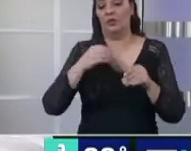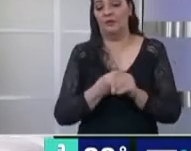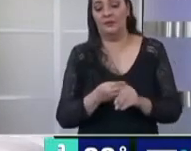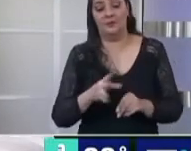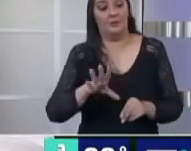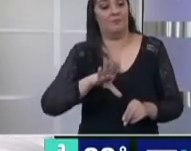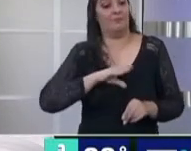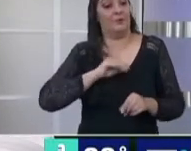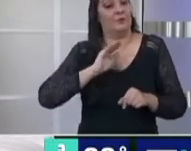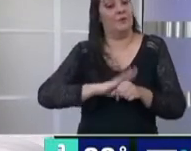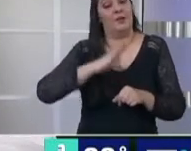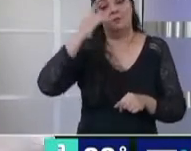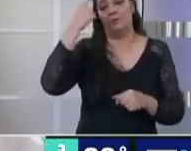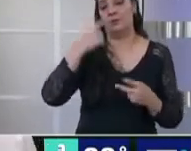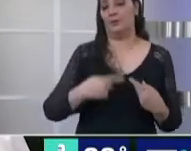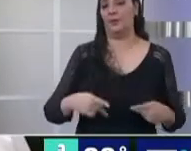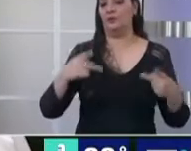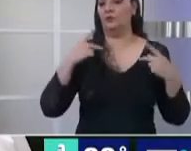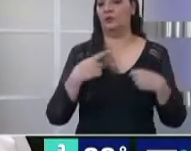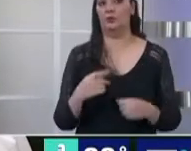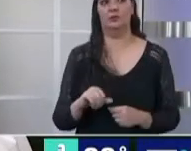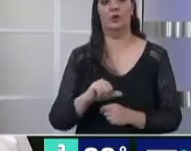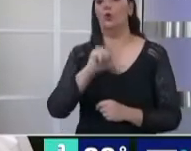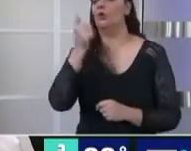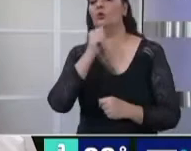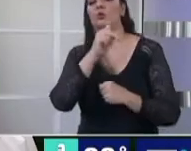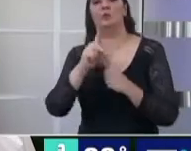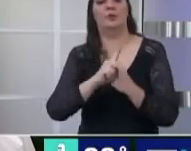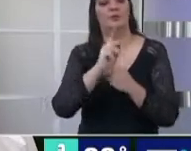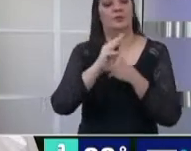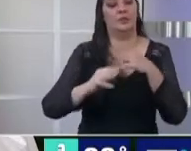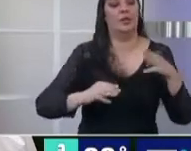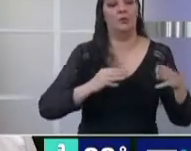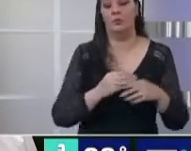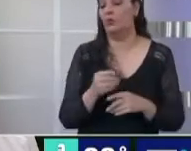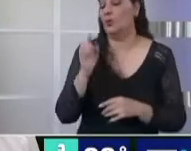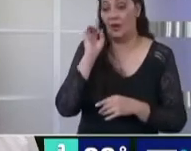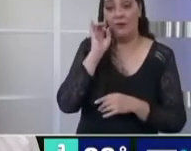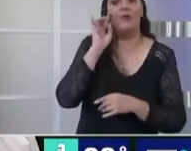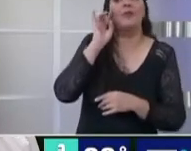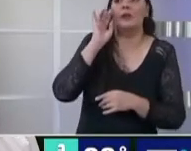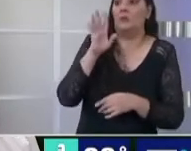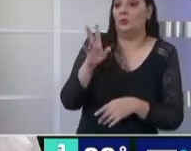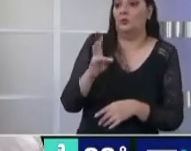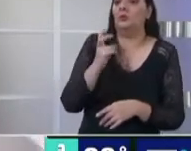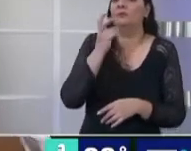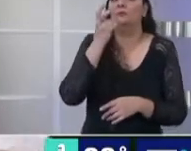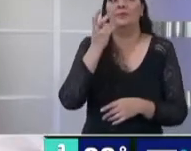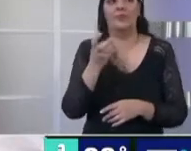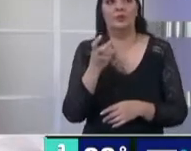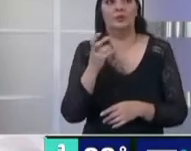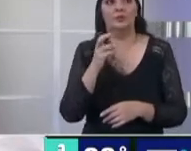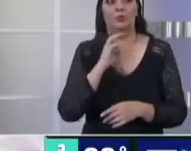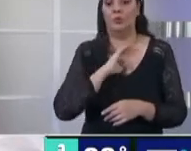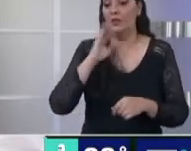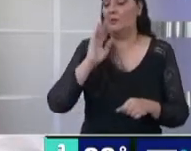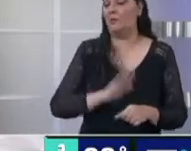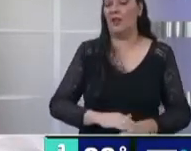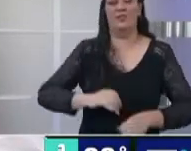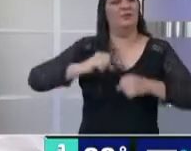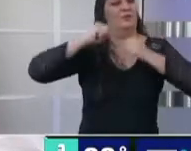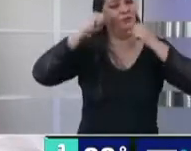mucho porque en otros países del mundo ya observamos que esos rebrotes fueron mucho más intensos,